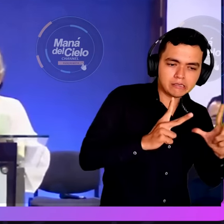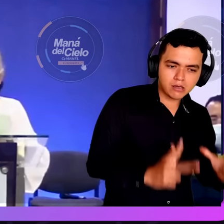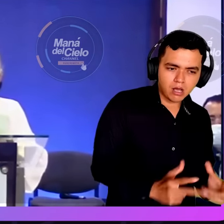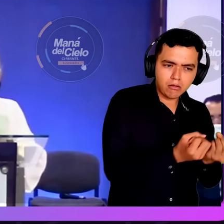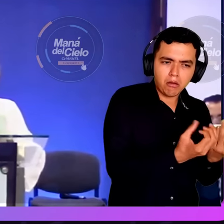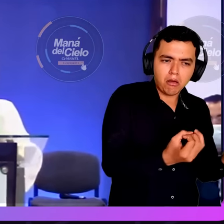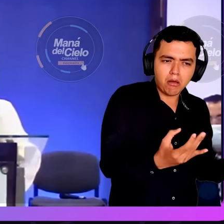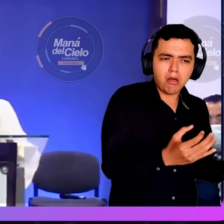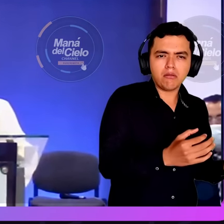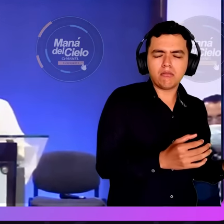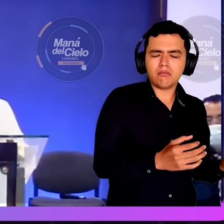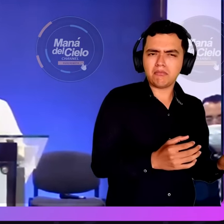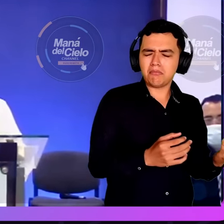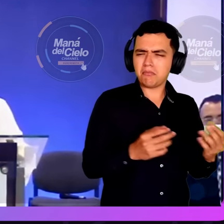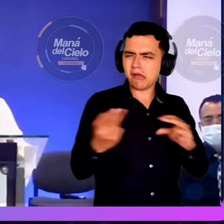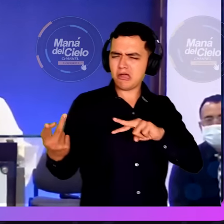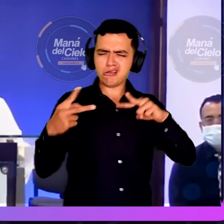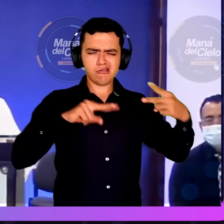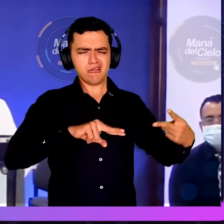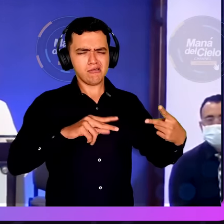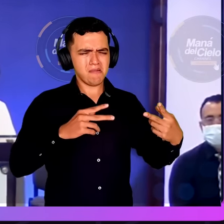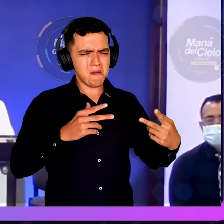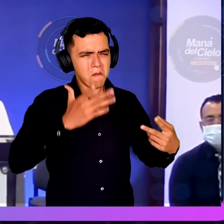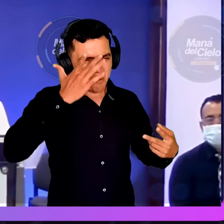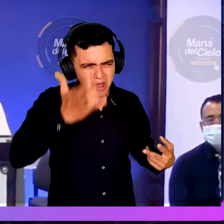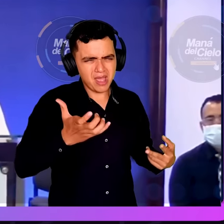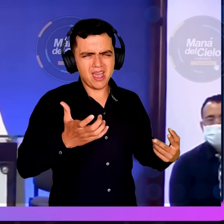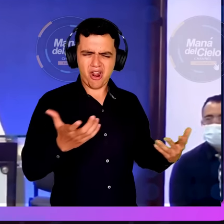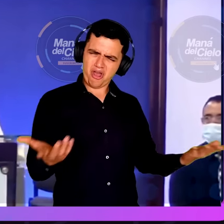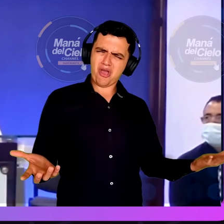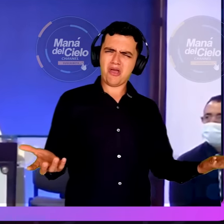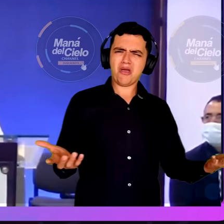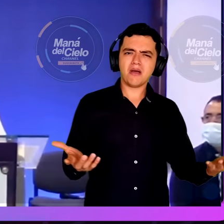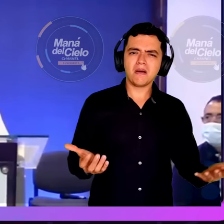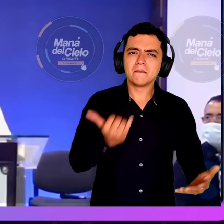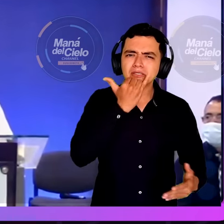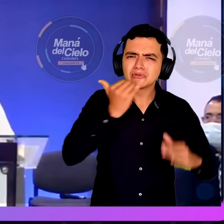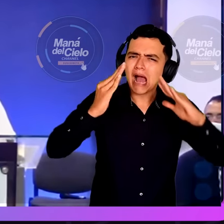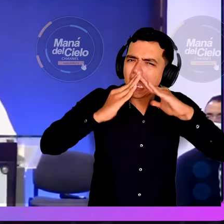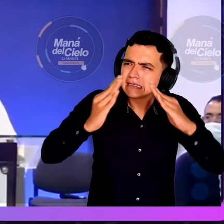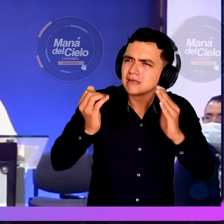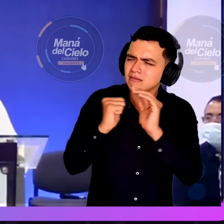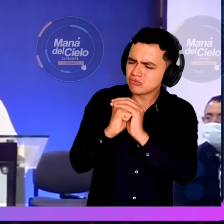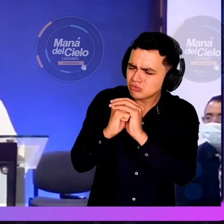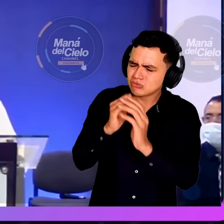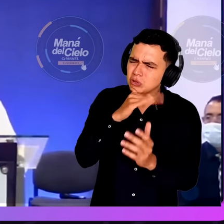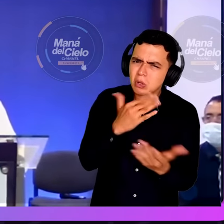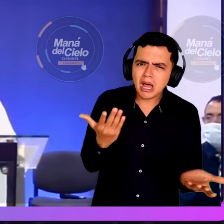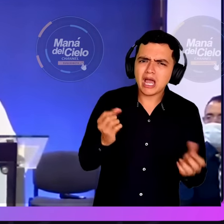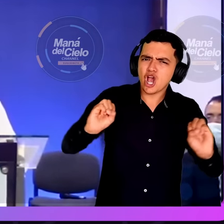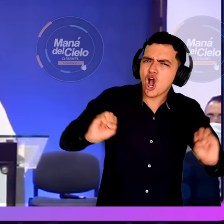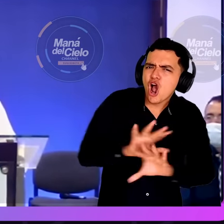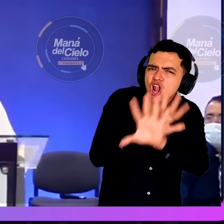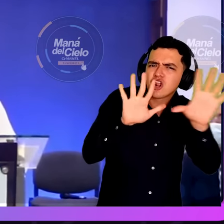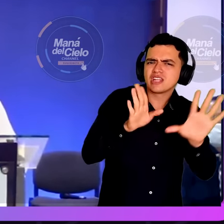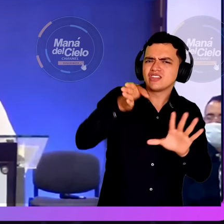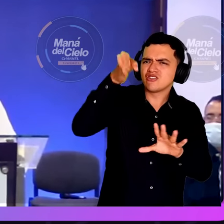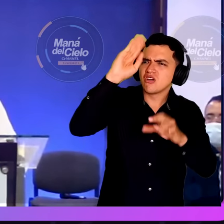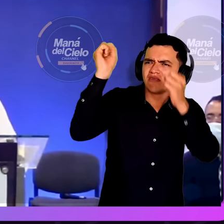Todo lo que es lo que manejan, ustedes conocen mucho más que yo, que estoy metida en eso, todo lo que son las redes sociales, porque así está